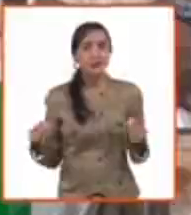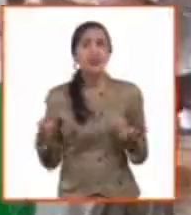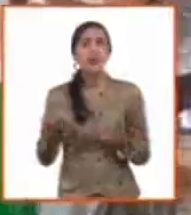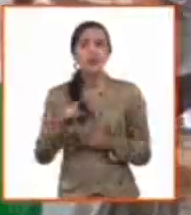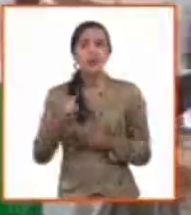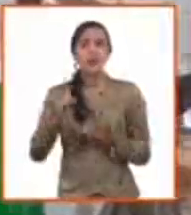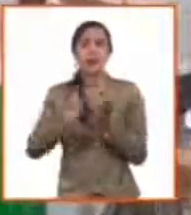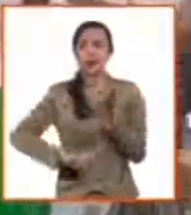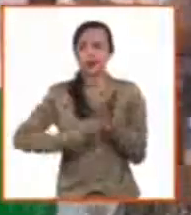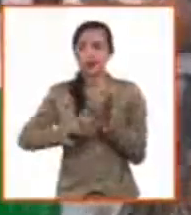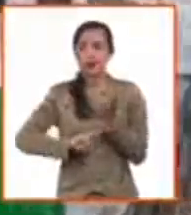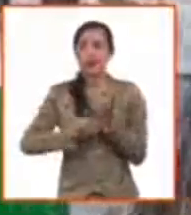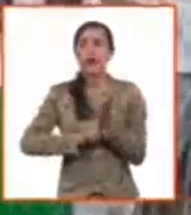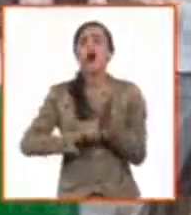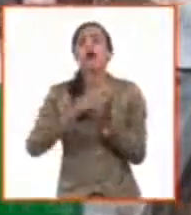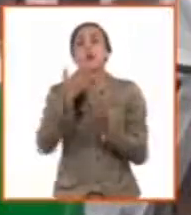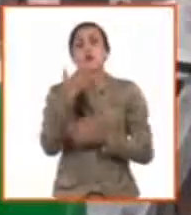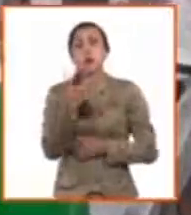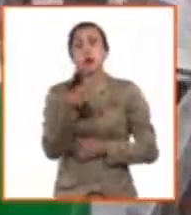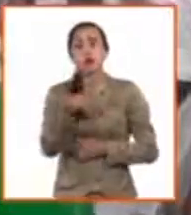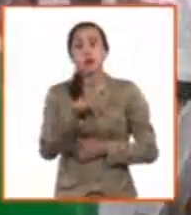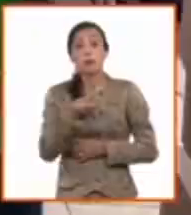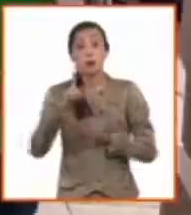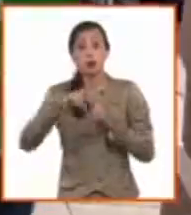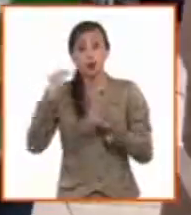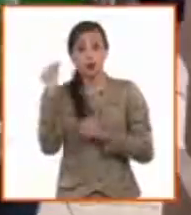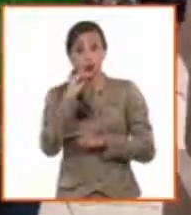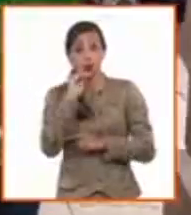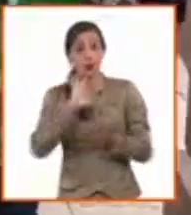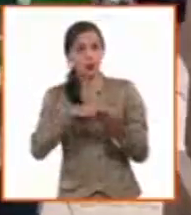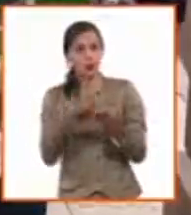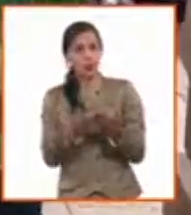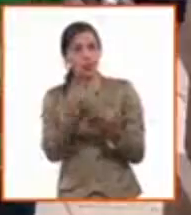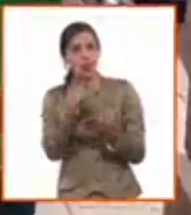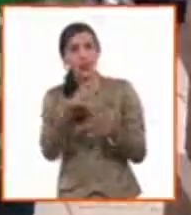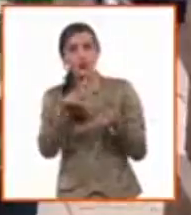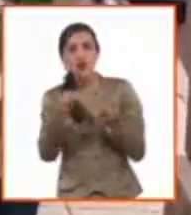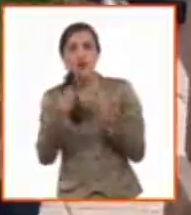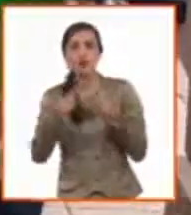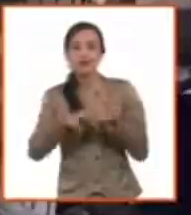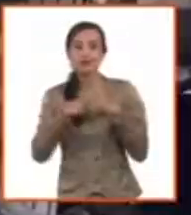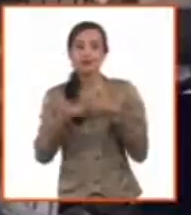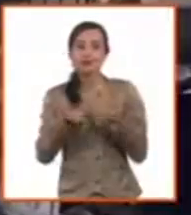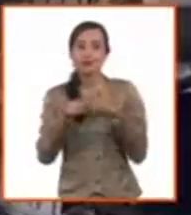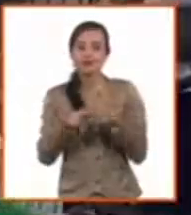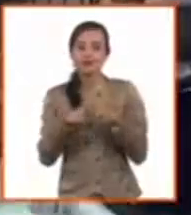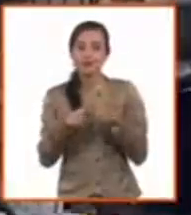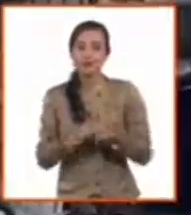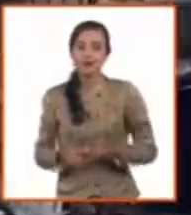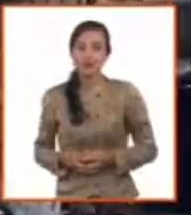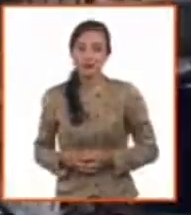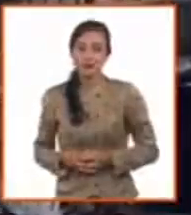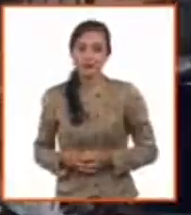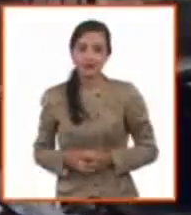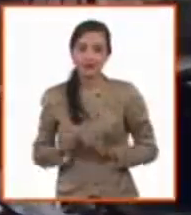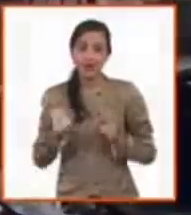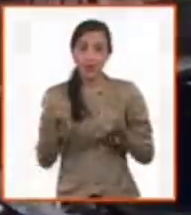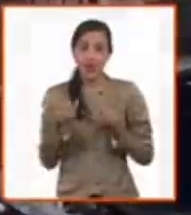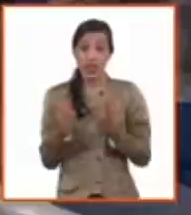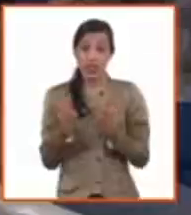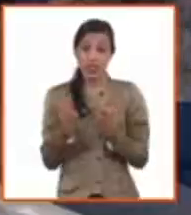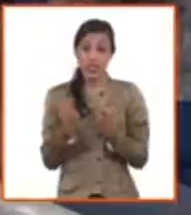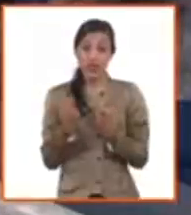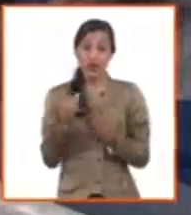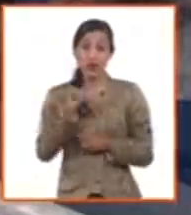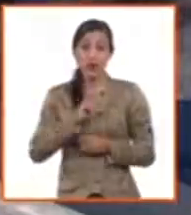garantiza la confiabilidad de esta herramienta que desde la tecnología propone soluciones con creatividad sólo es necesario